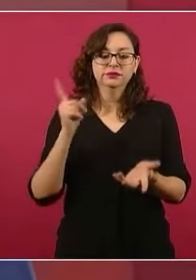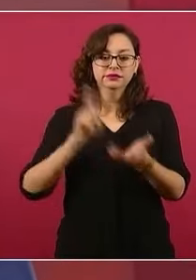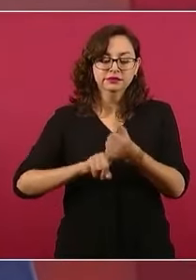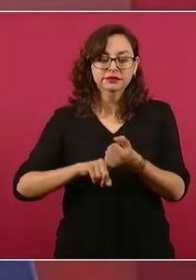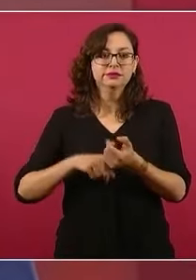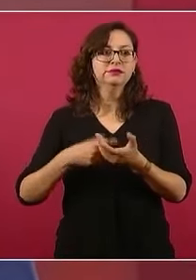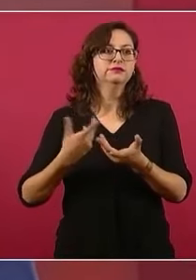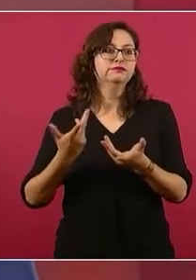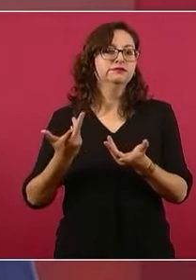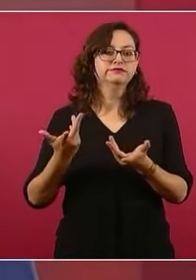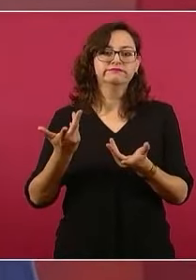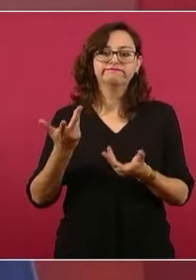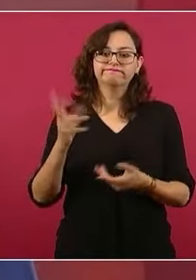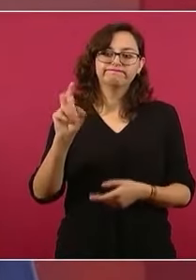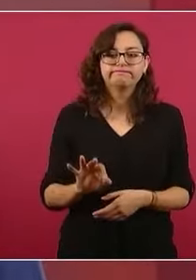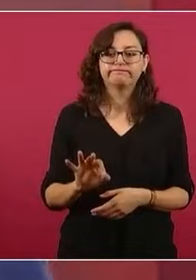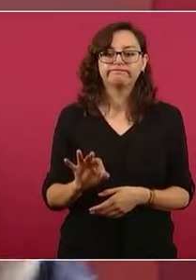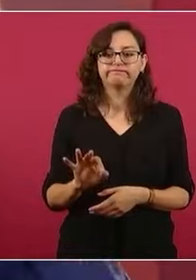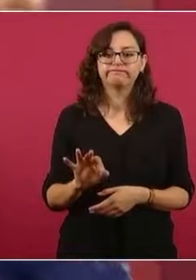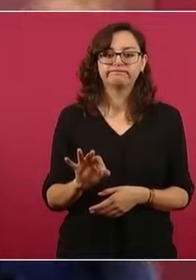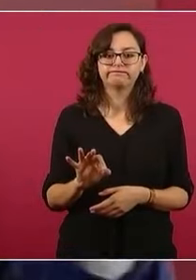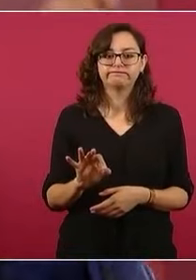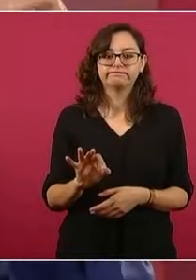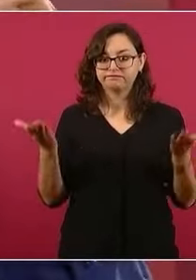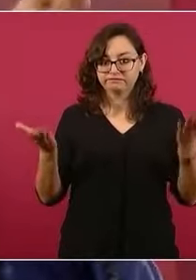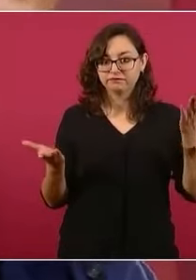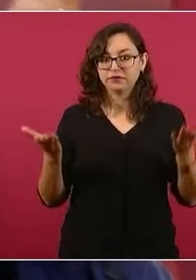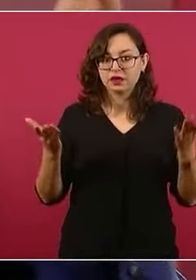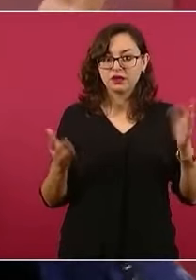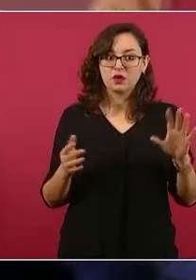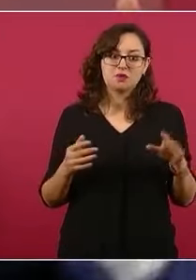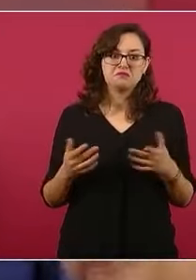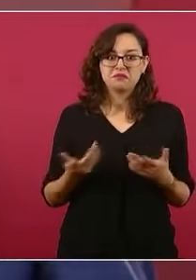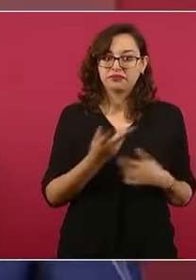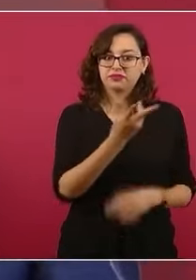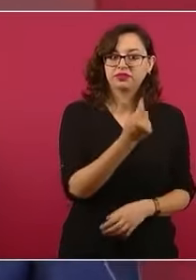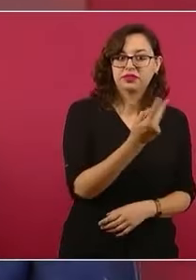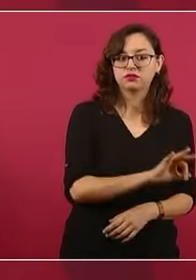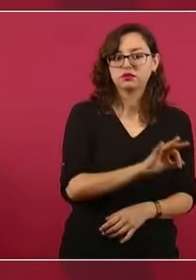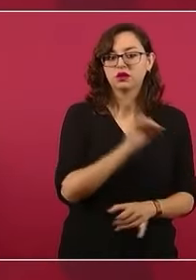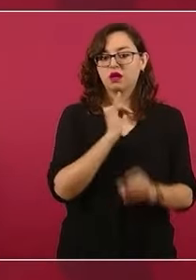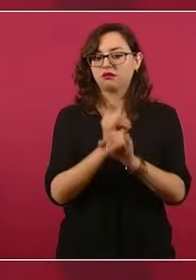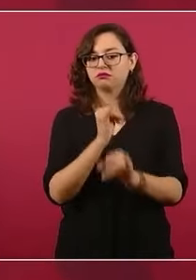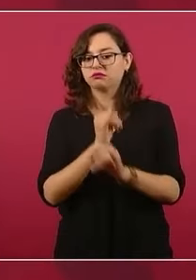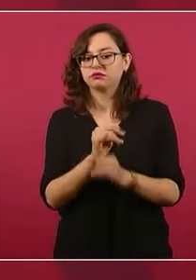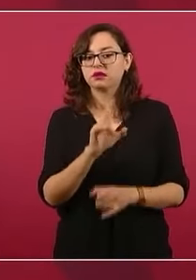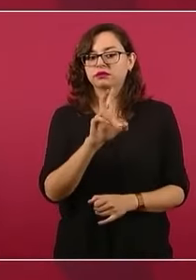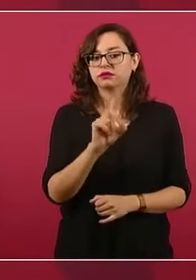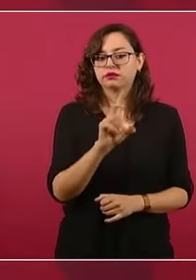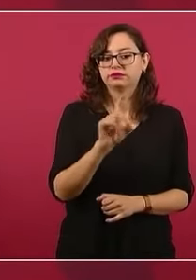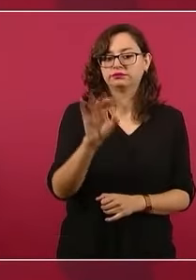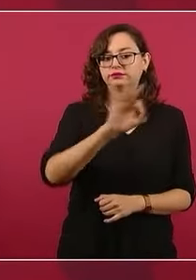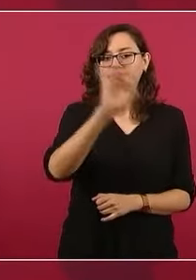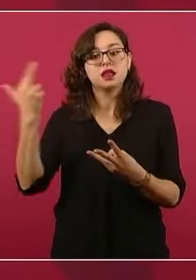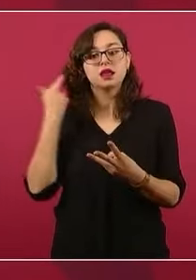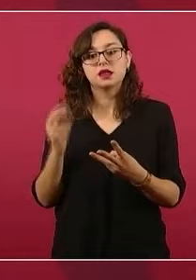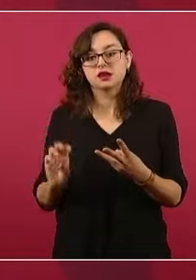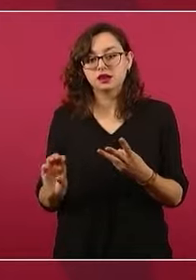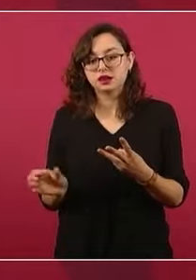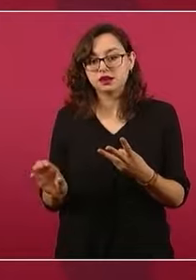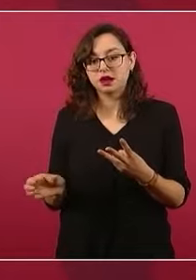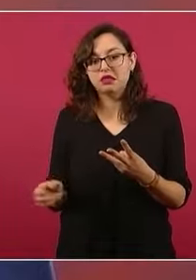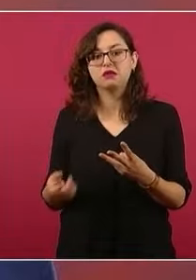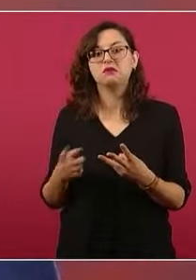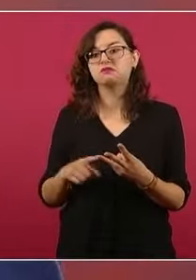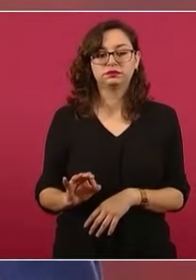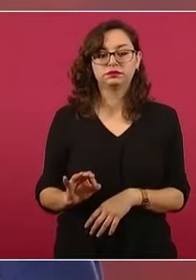sociales como un 30%. Esa debe ser la proporción, 45-30. Luego la radio, que debe